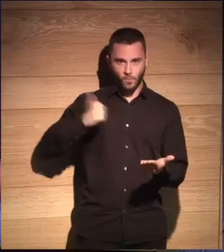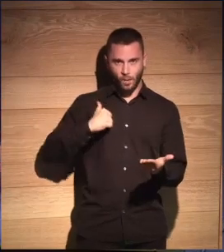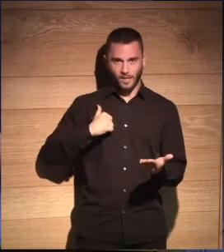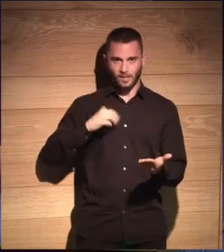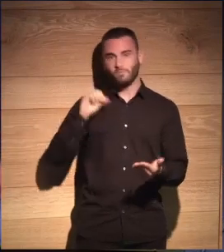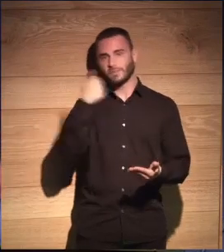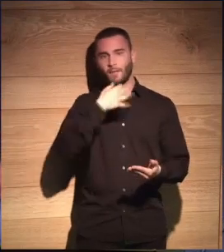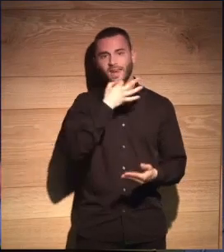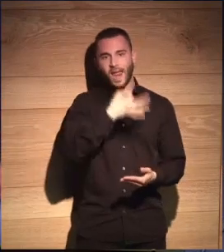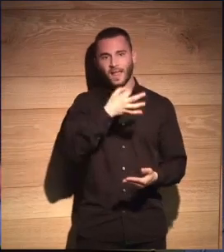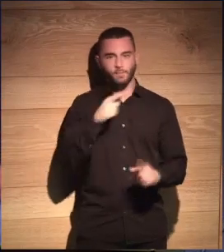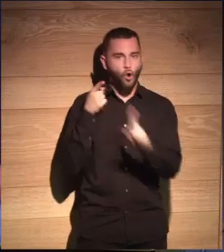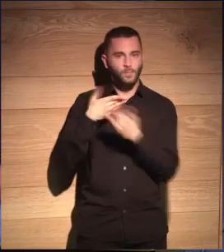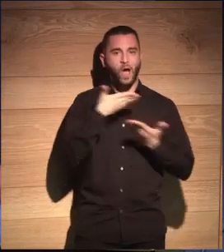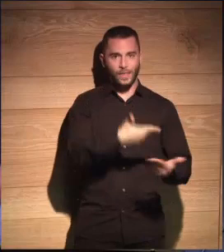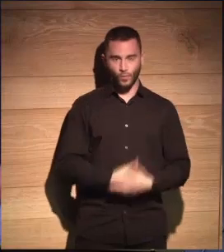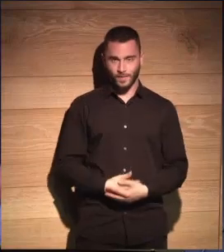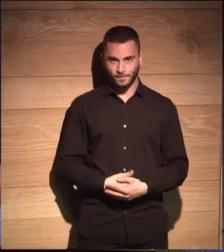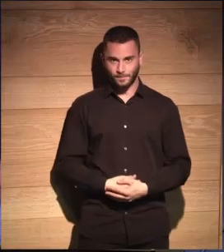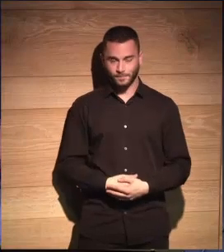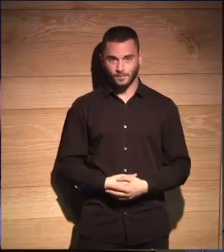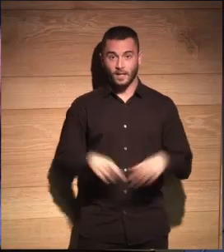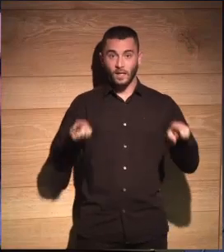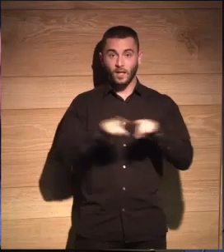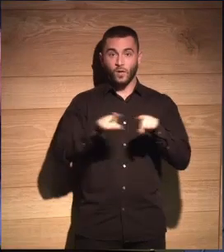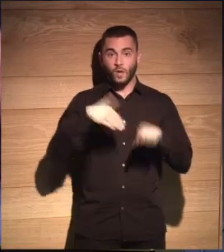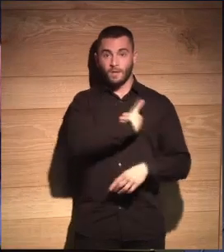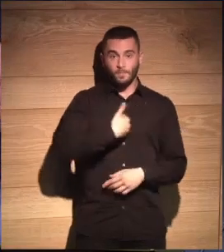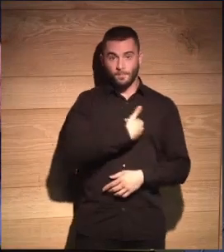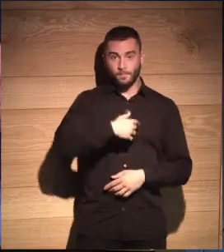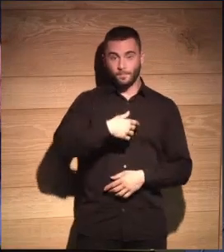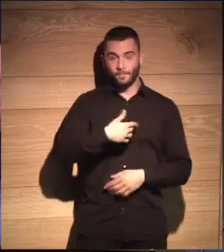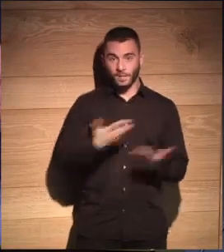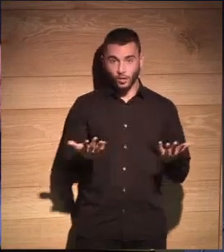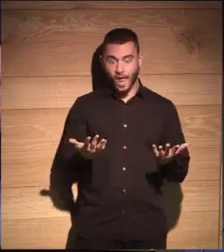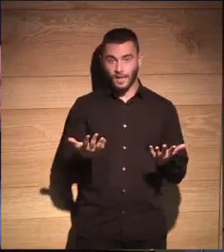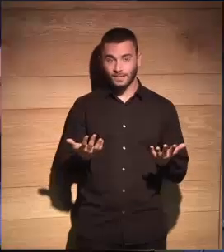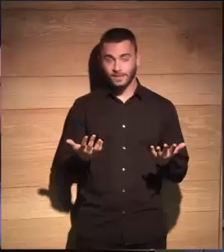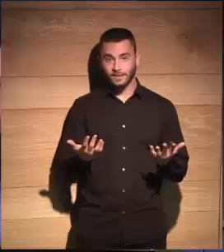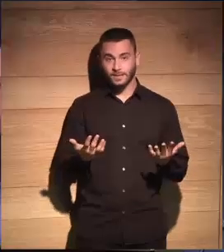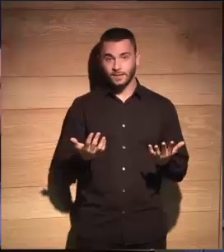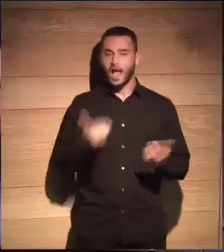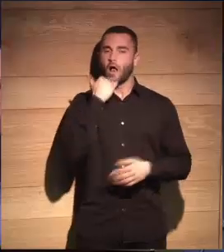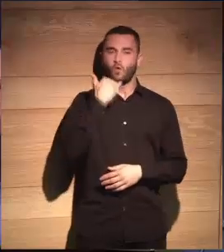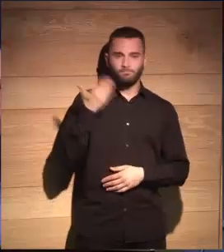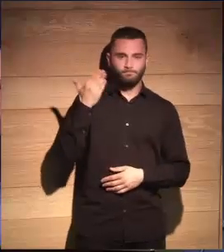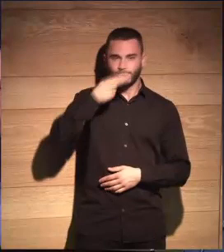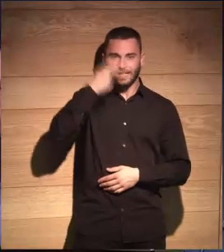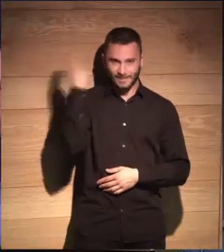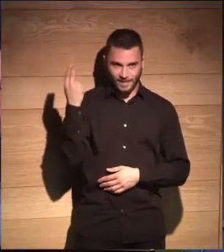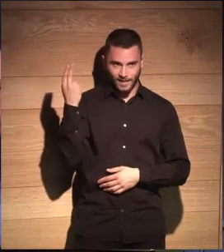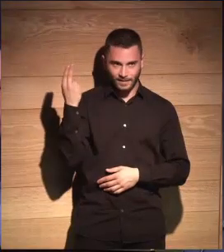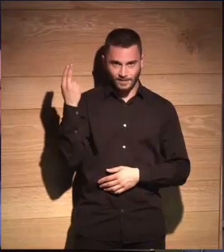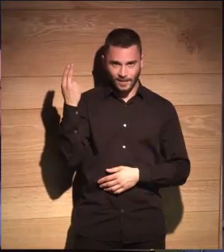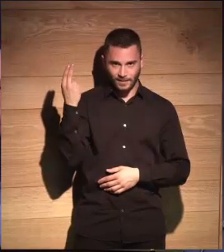para narrativa, para ayudar. Igual que en personajes, creo que hay algo que es como muy interesante, que son todo